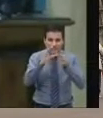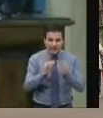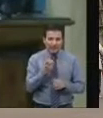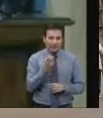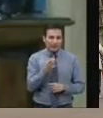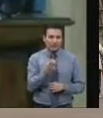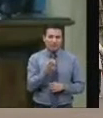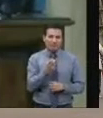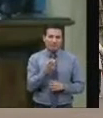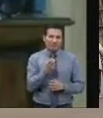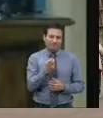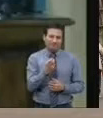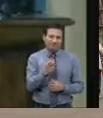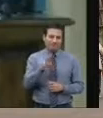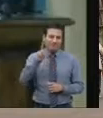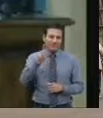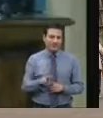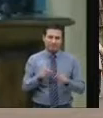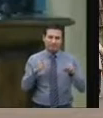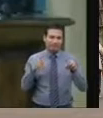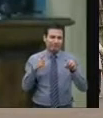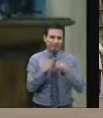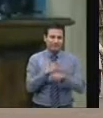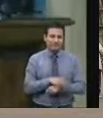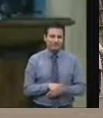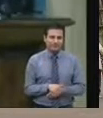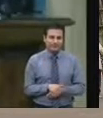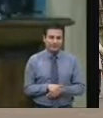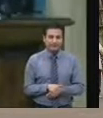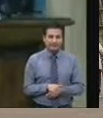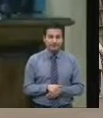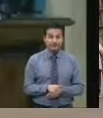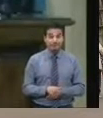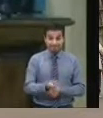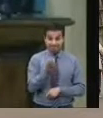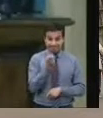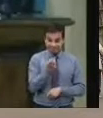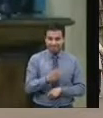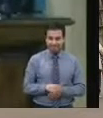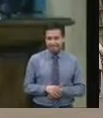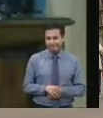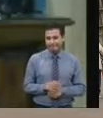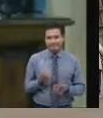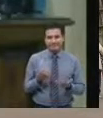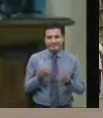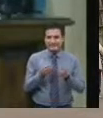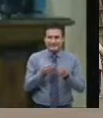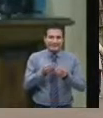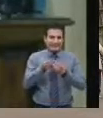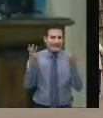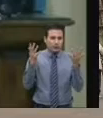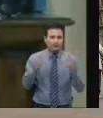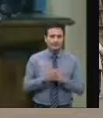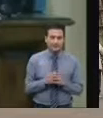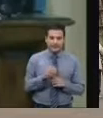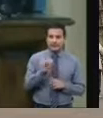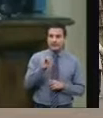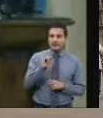y apoyando sus propuestas de campaña. En este sentido, me parece que es evidente que el INE debe